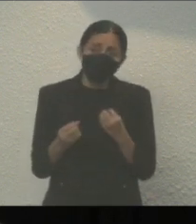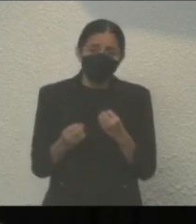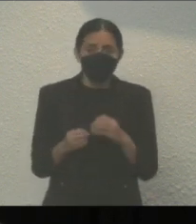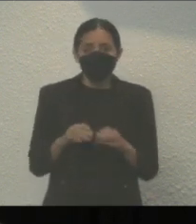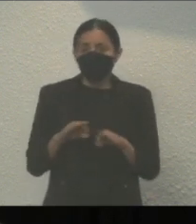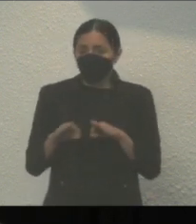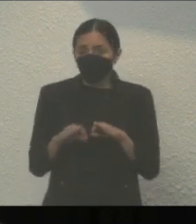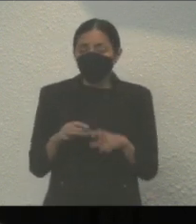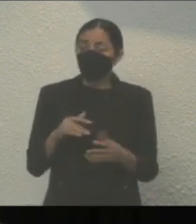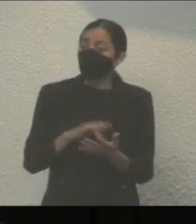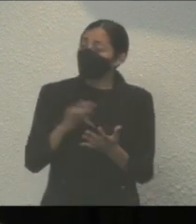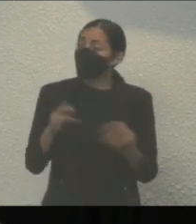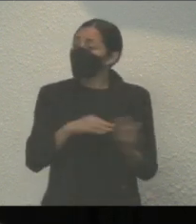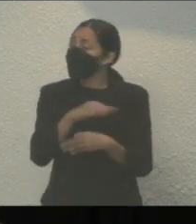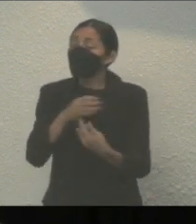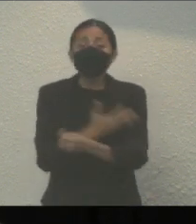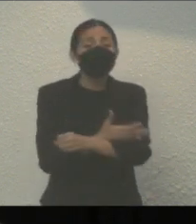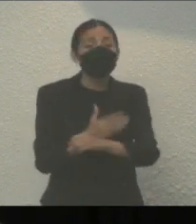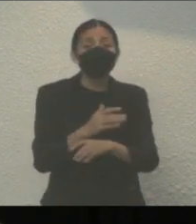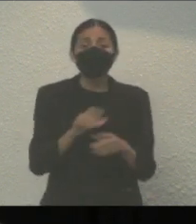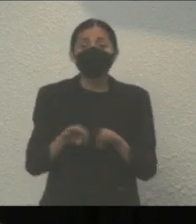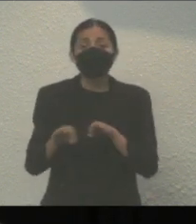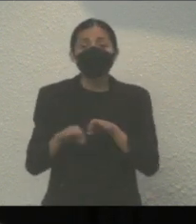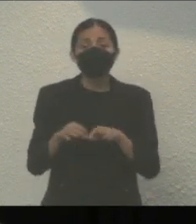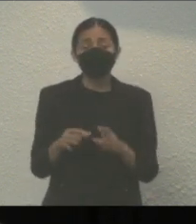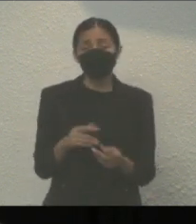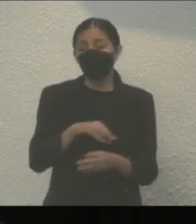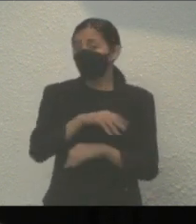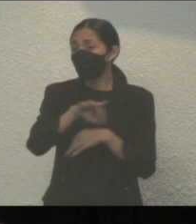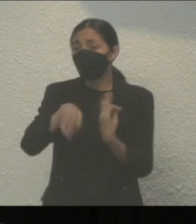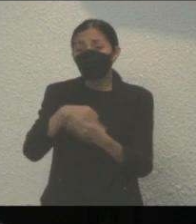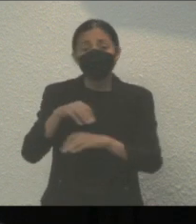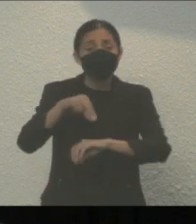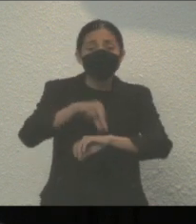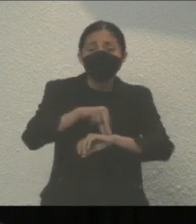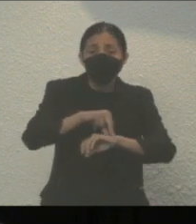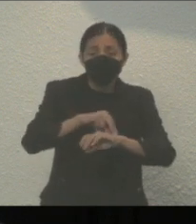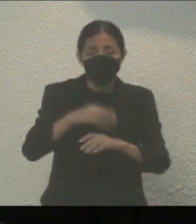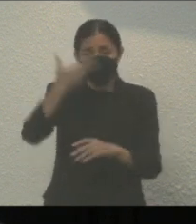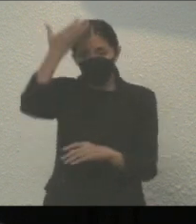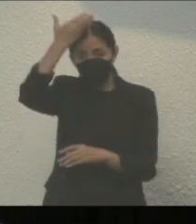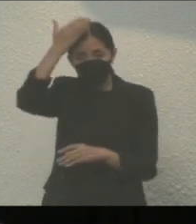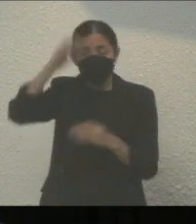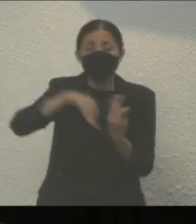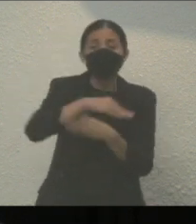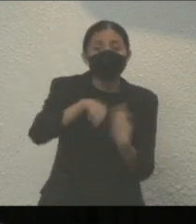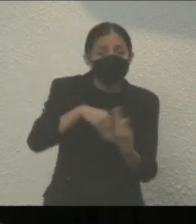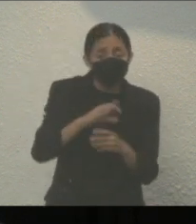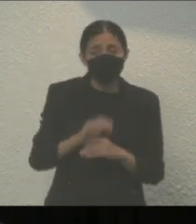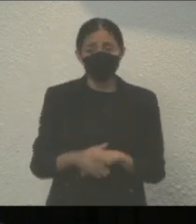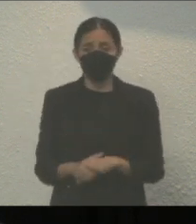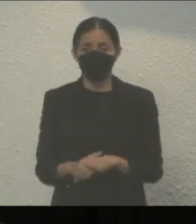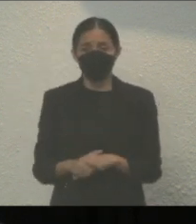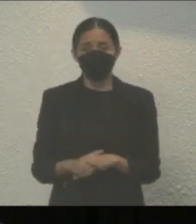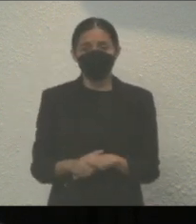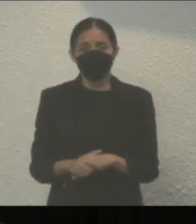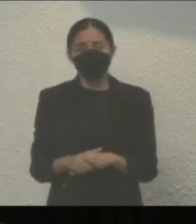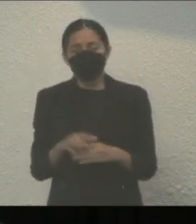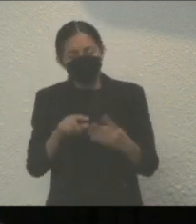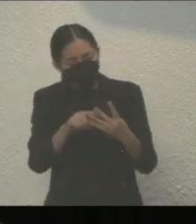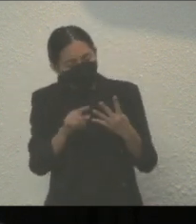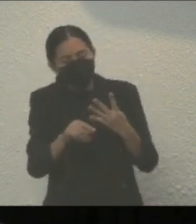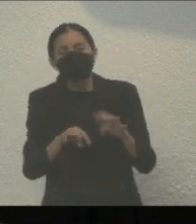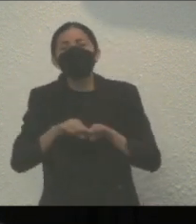mis compañeros de trabajo, a los médicos y a todo el personal de salud, enfermeras,